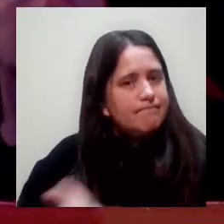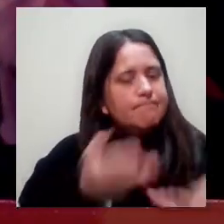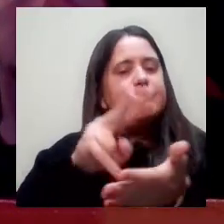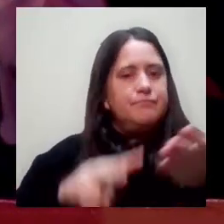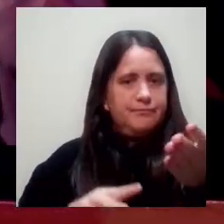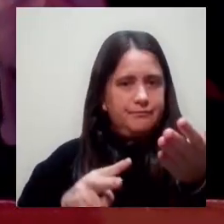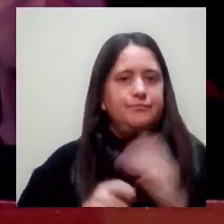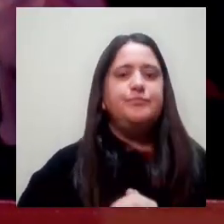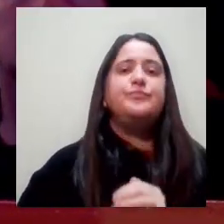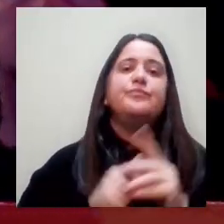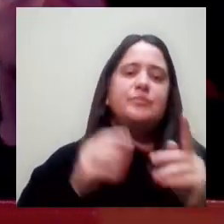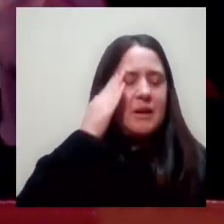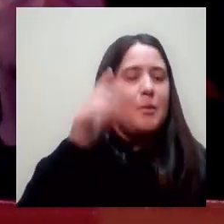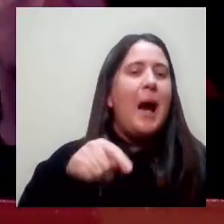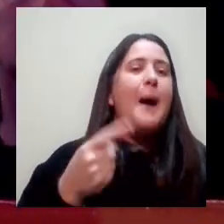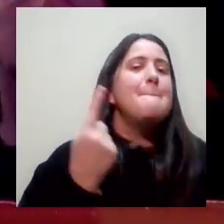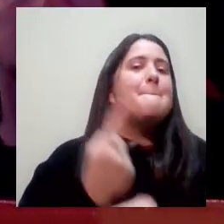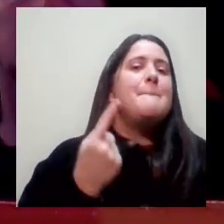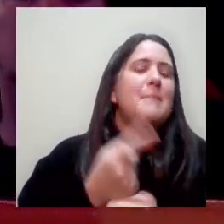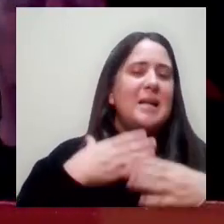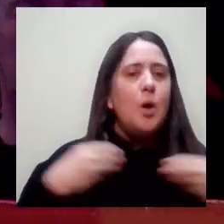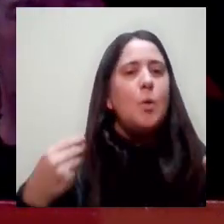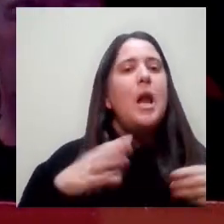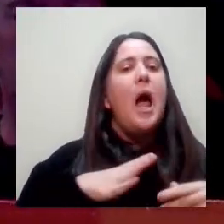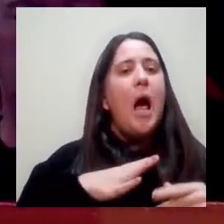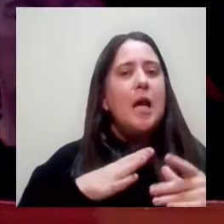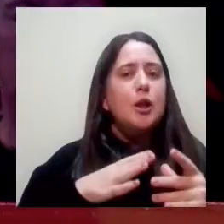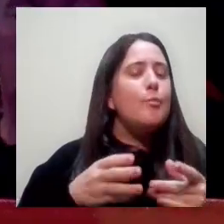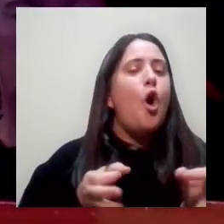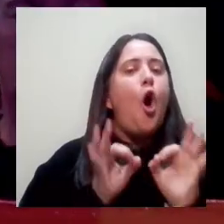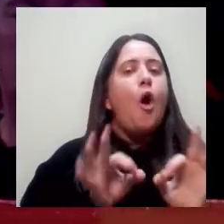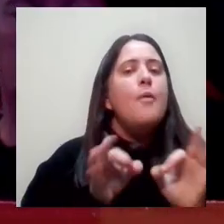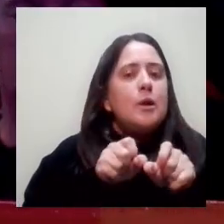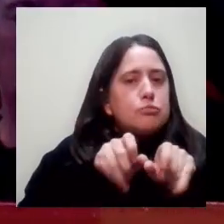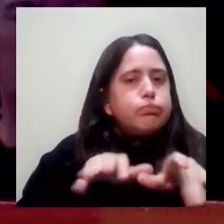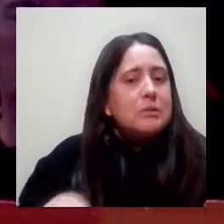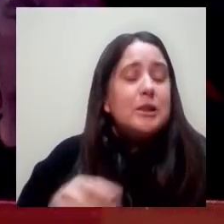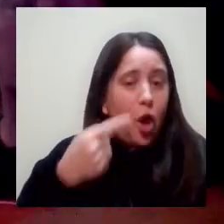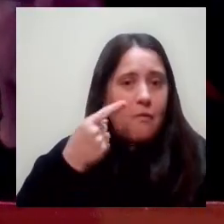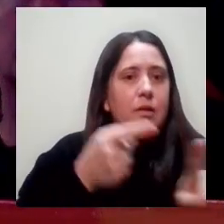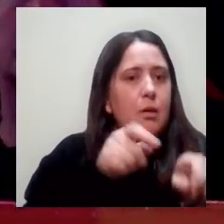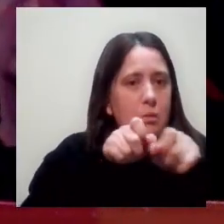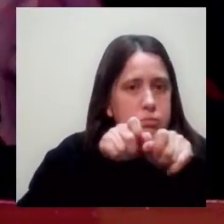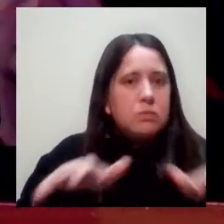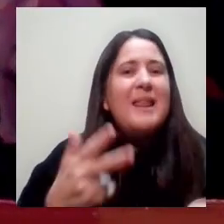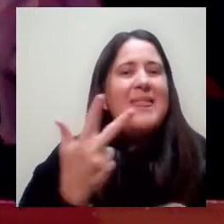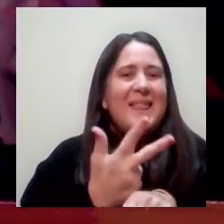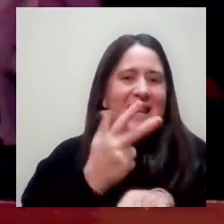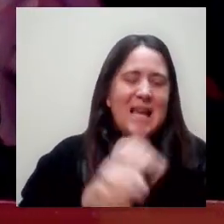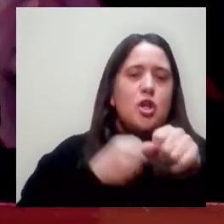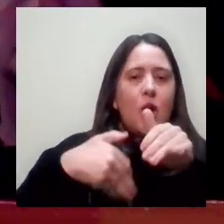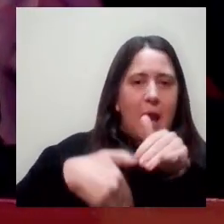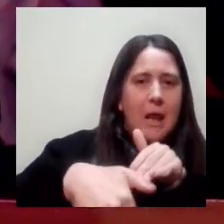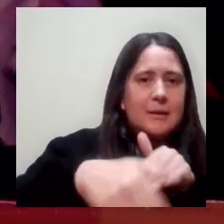Acá sabemos que en primaria tenemos la universalización, que vamos a atender a eso ahora desde los 3 años, pero vamos a promoverla desde antes a